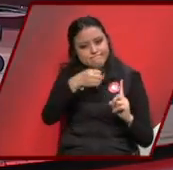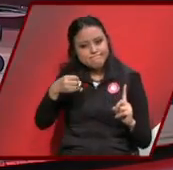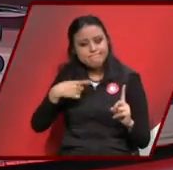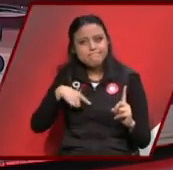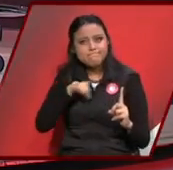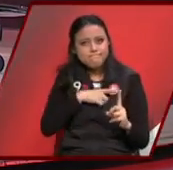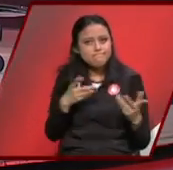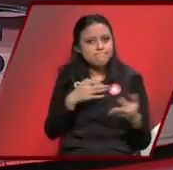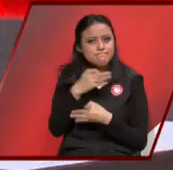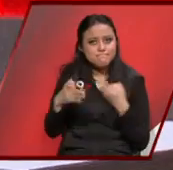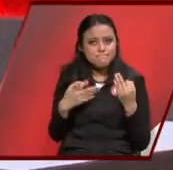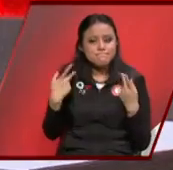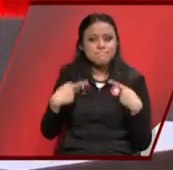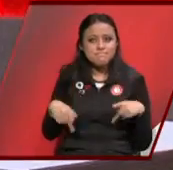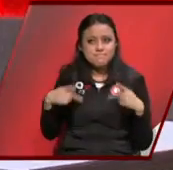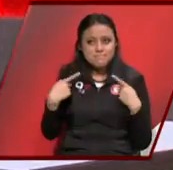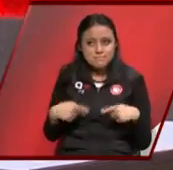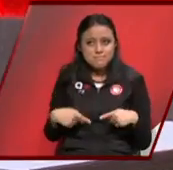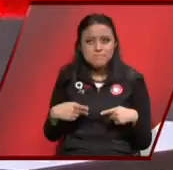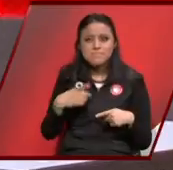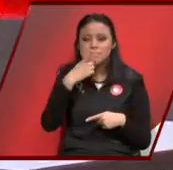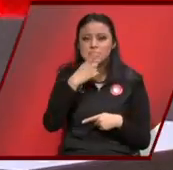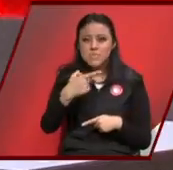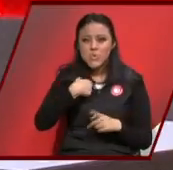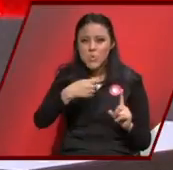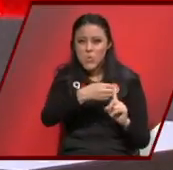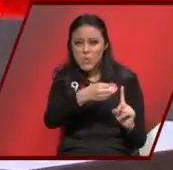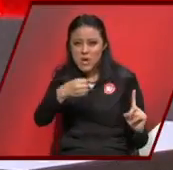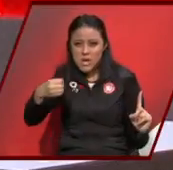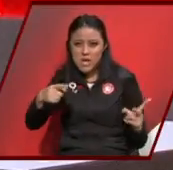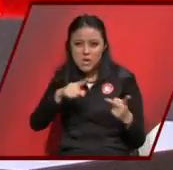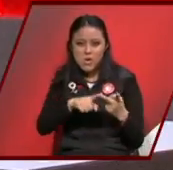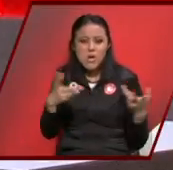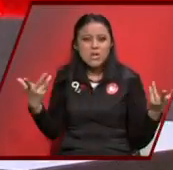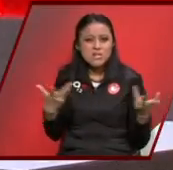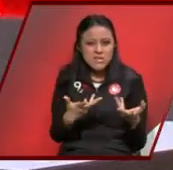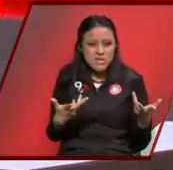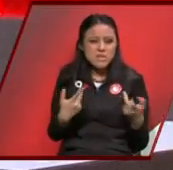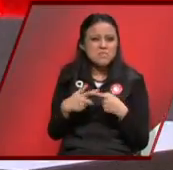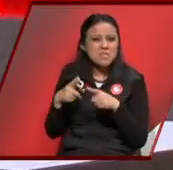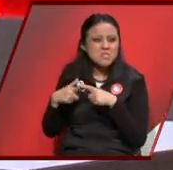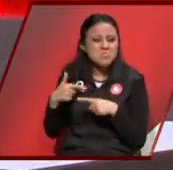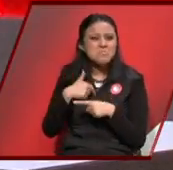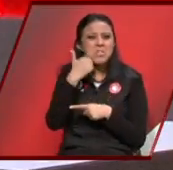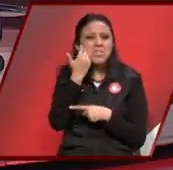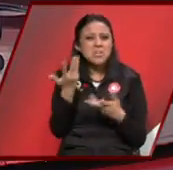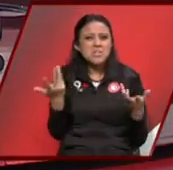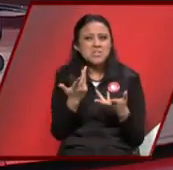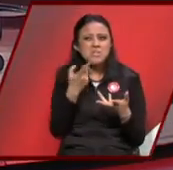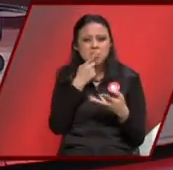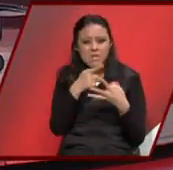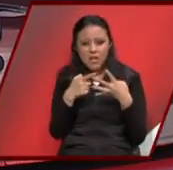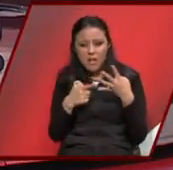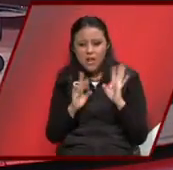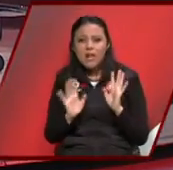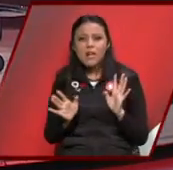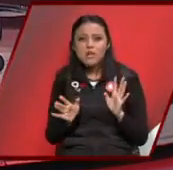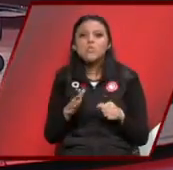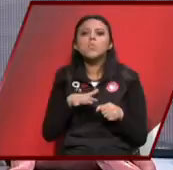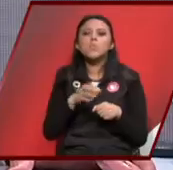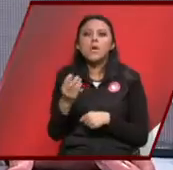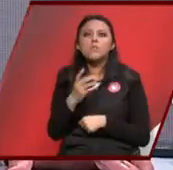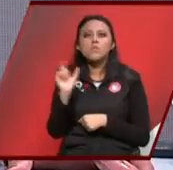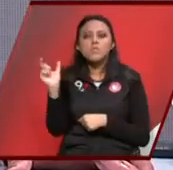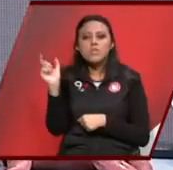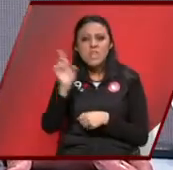además sin recibir instrucciones. Ellos lo que te dicen es, yo me organizo, yo hago esto, pero los jóvenes... ¿Qué es lo que quieres que haga? Dime tal, ok, ¿cuándo claro,